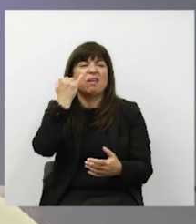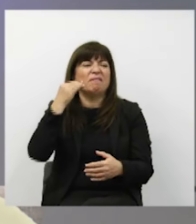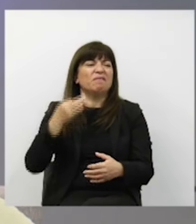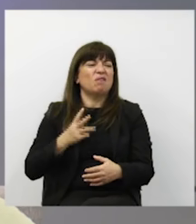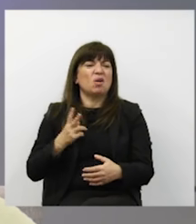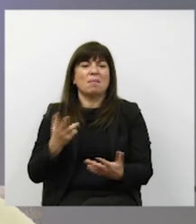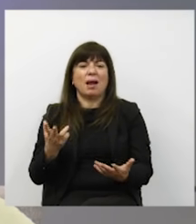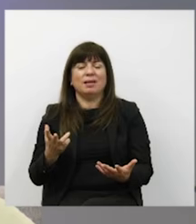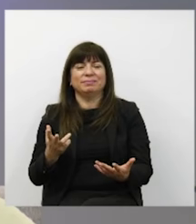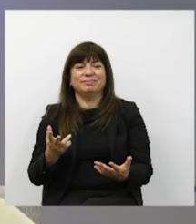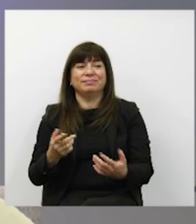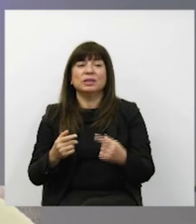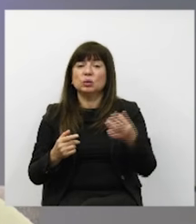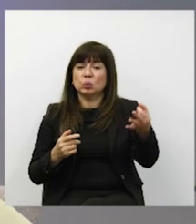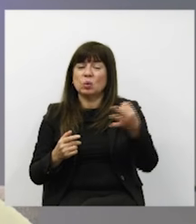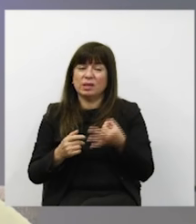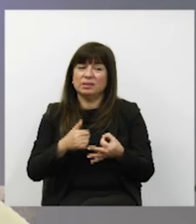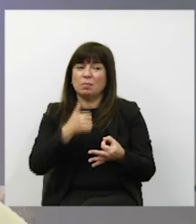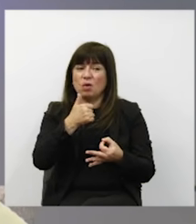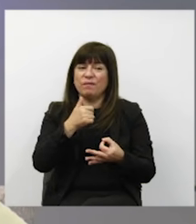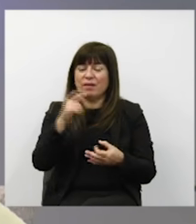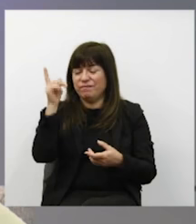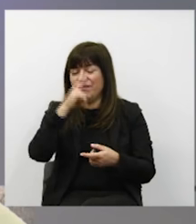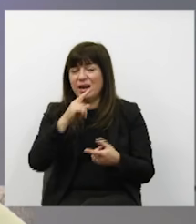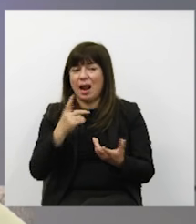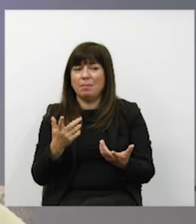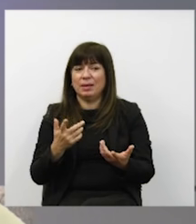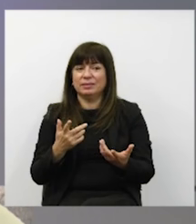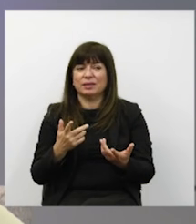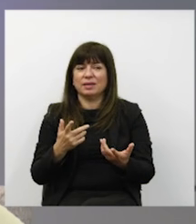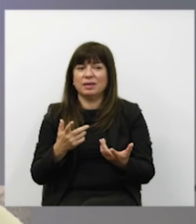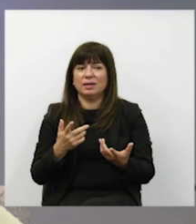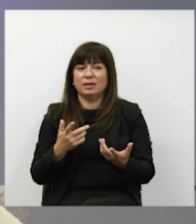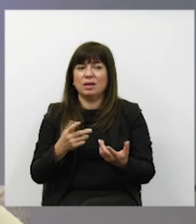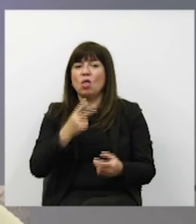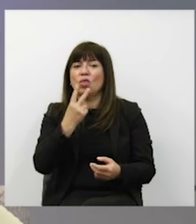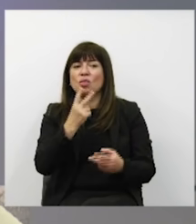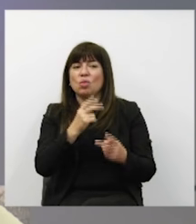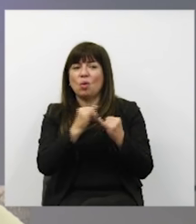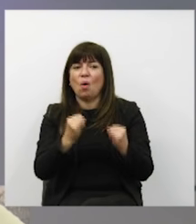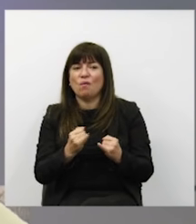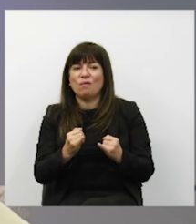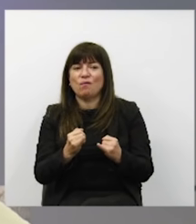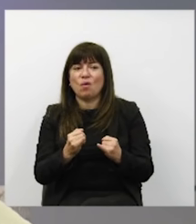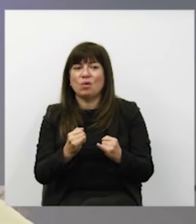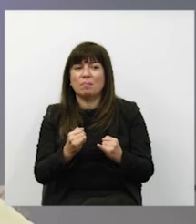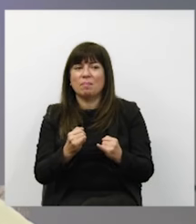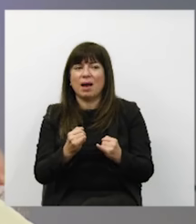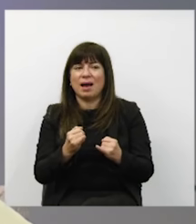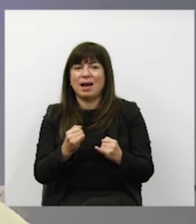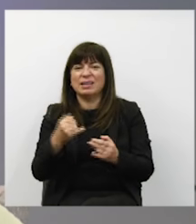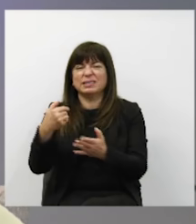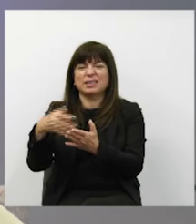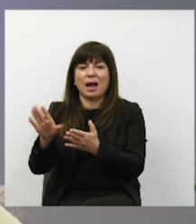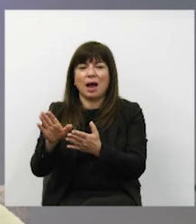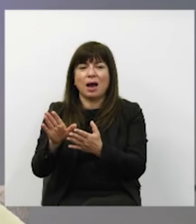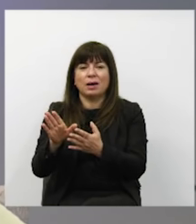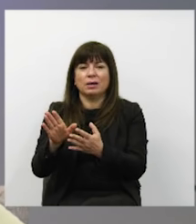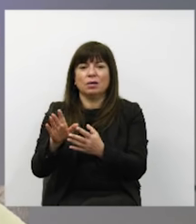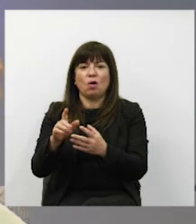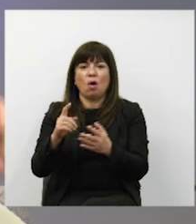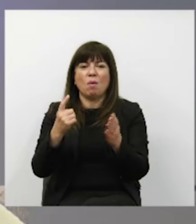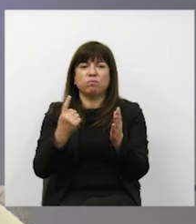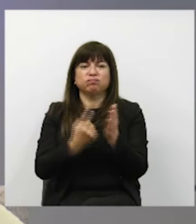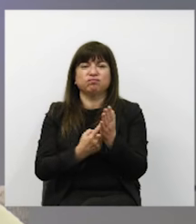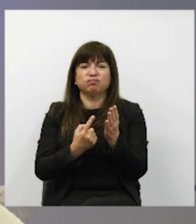Y yo creo que tú dices muy bien, Sebastián, porque finalmente hay dos maneras de zafar la maraña regulatoria, ¿no es cierto? Uno es quedarse